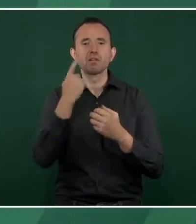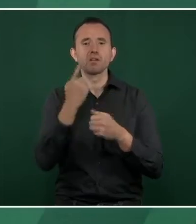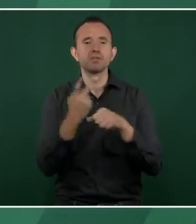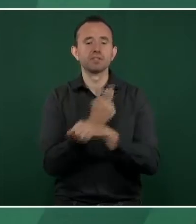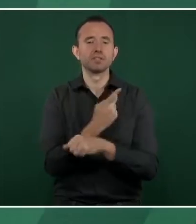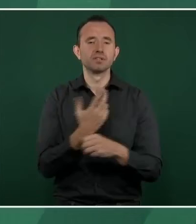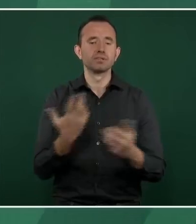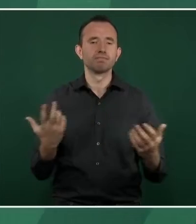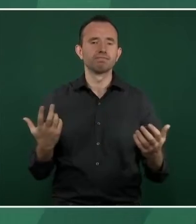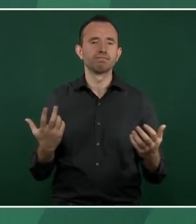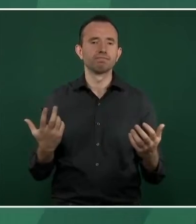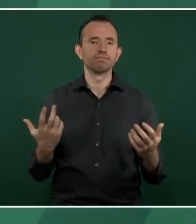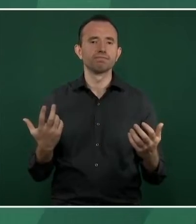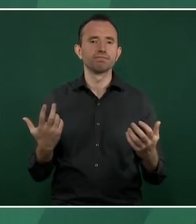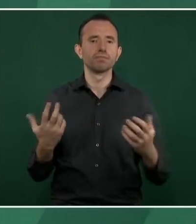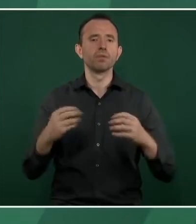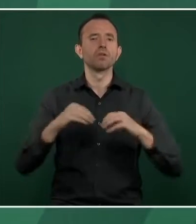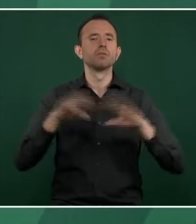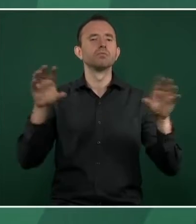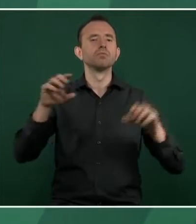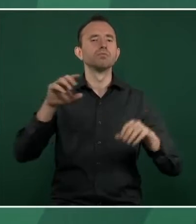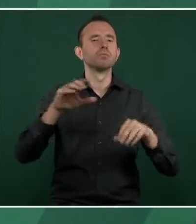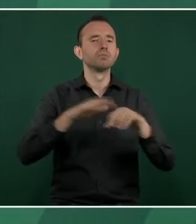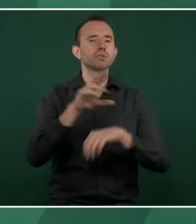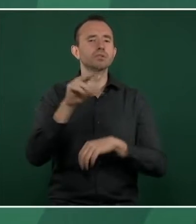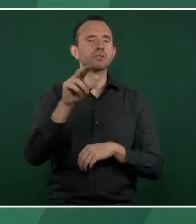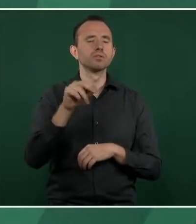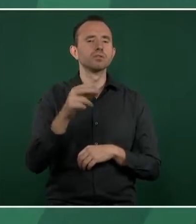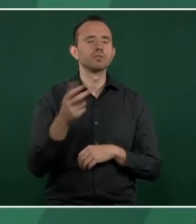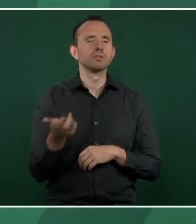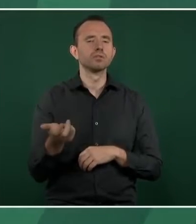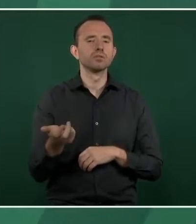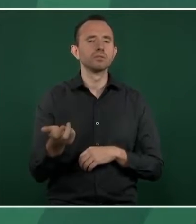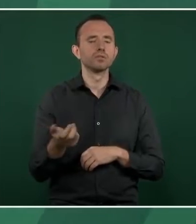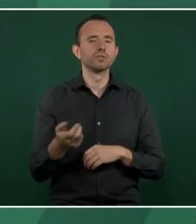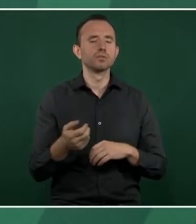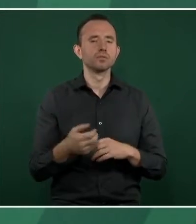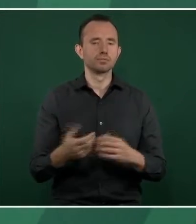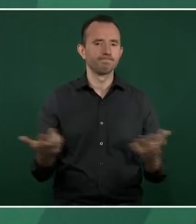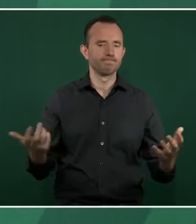dicen los que